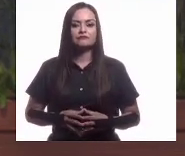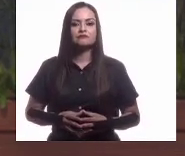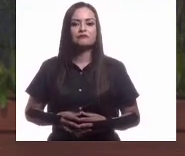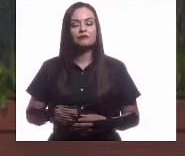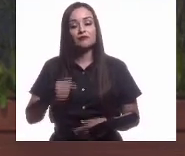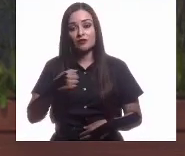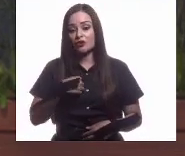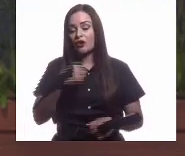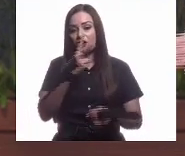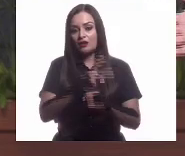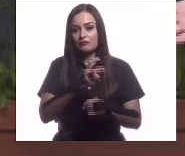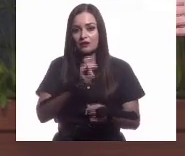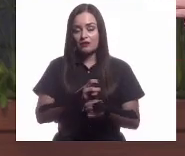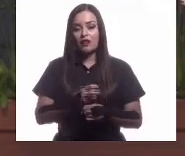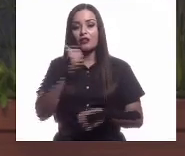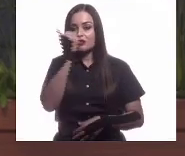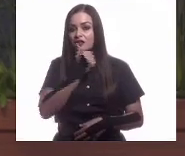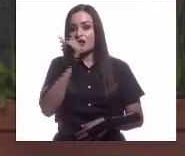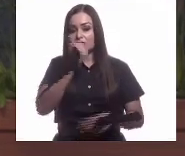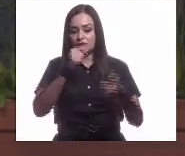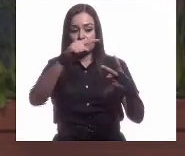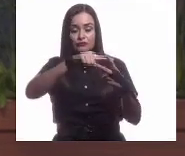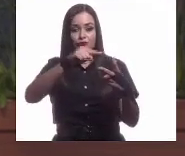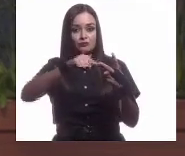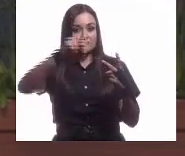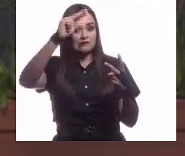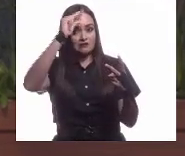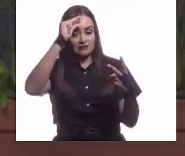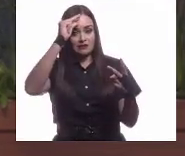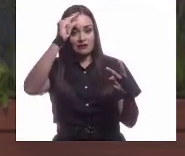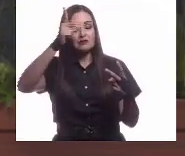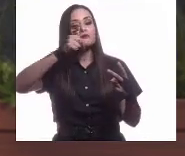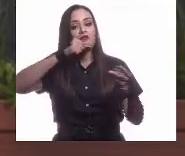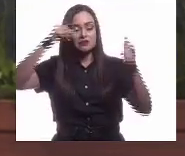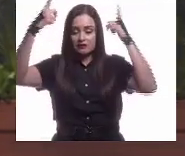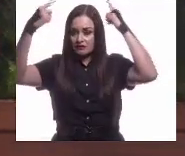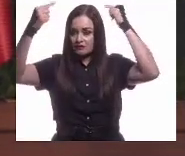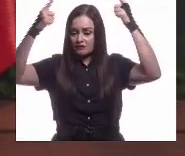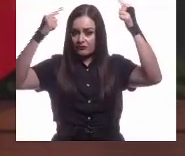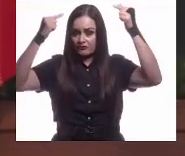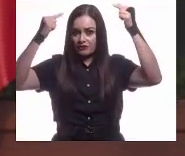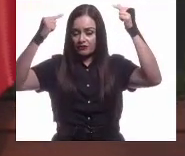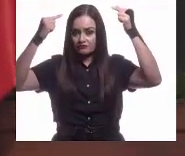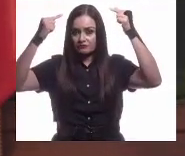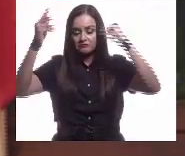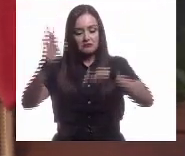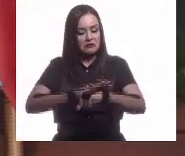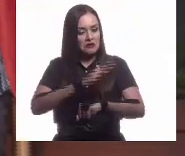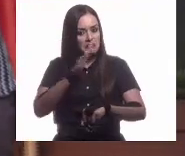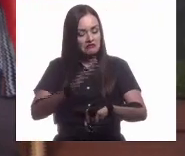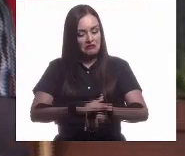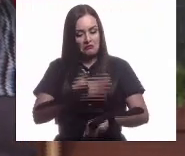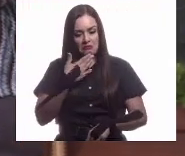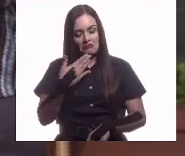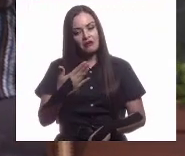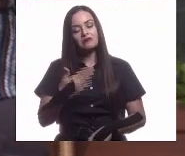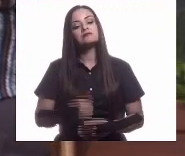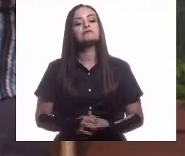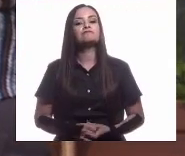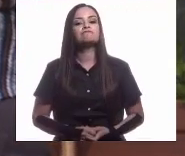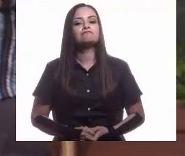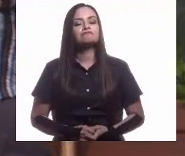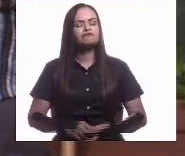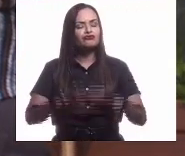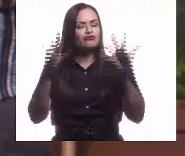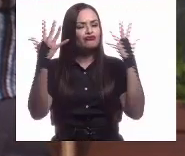invitado a 2 de los alumnos más distinguidos que han egresado de nuestra academia, los mejores promedios. Y quiero pedirles a ustedes que